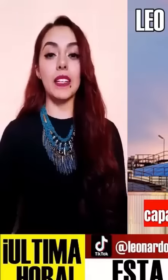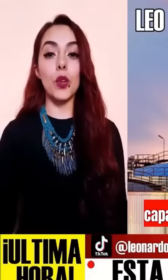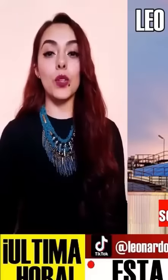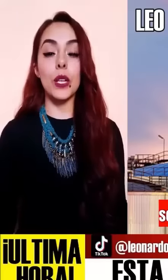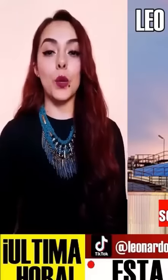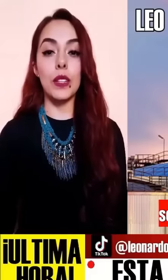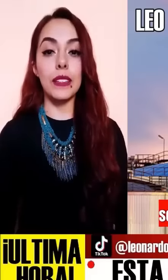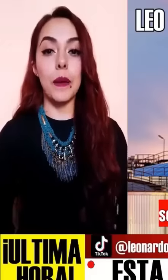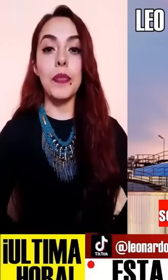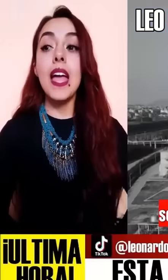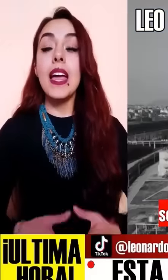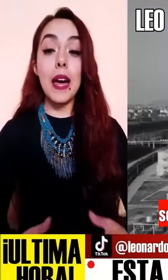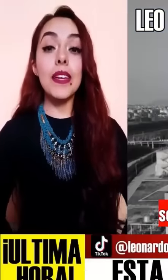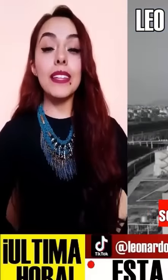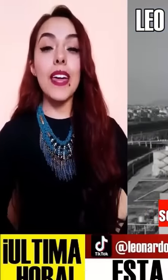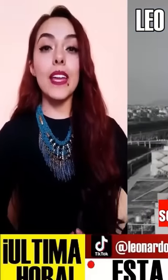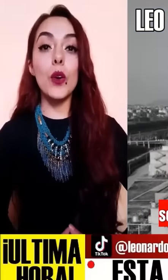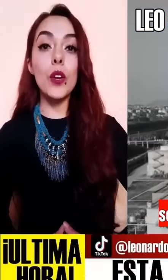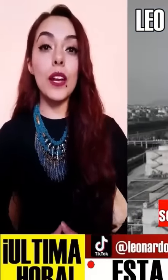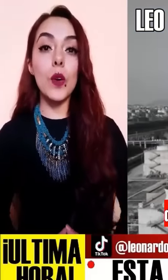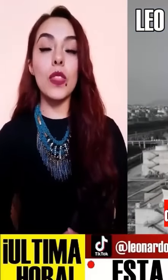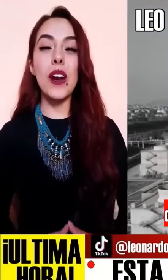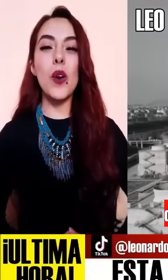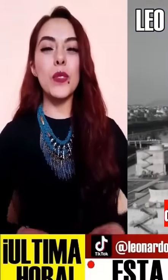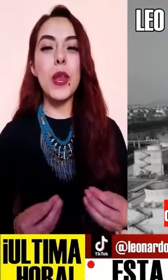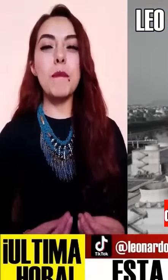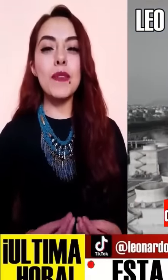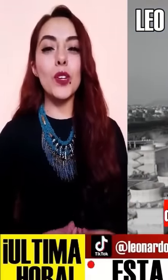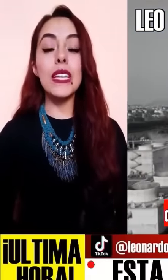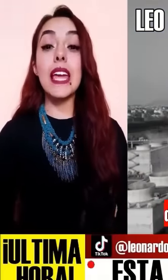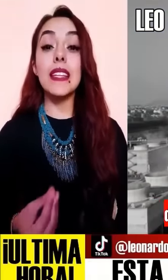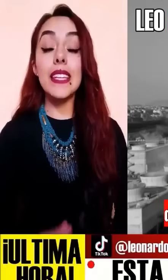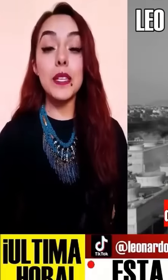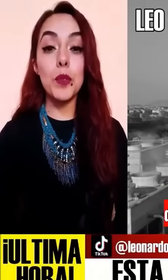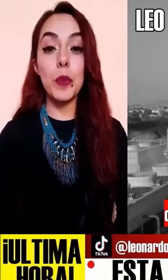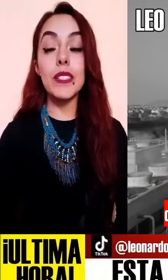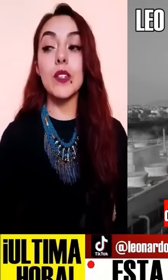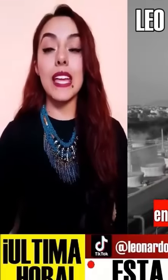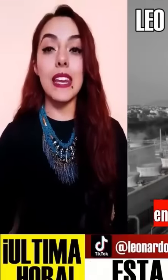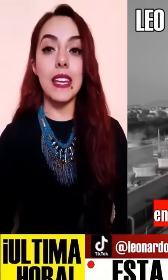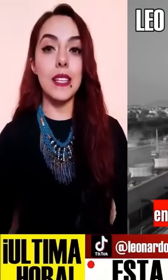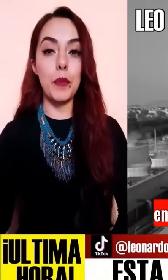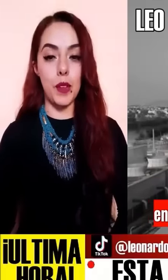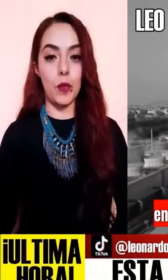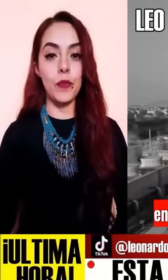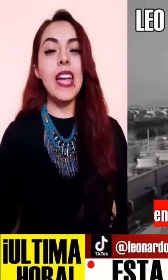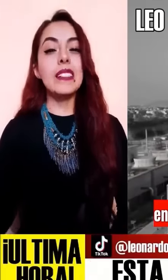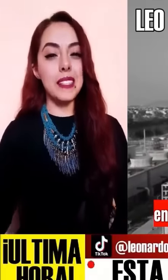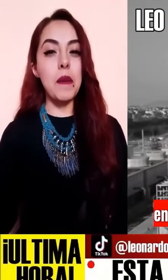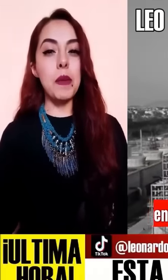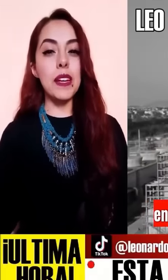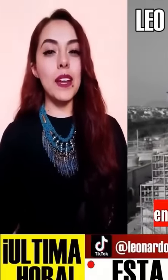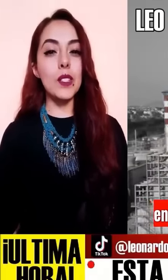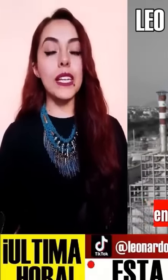a que todo se contrataba. La venta del oro negro dejó tremendos y altísimos precios en ese periodo.